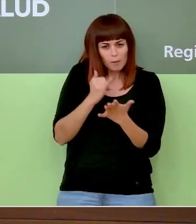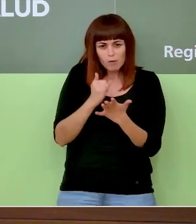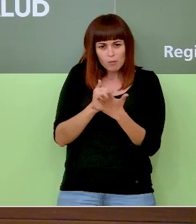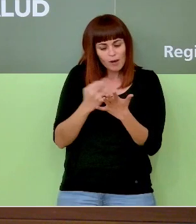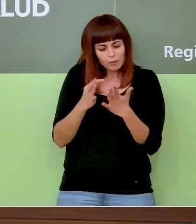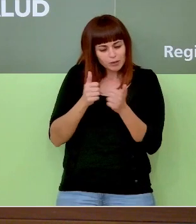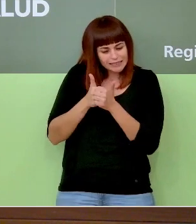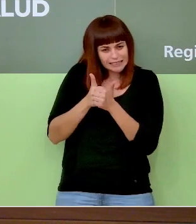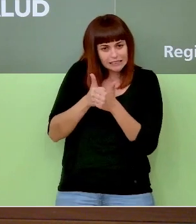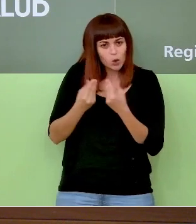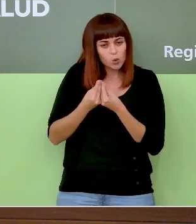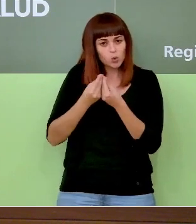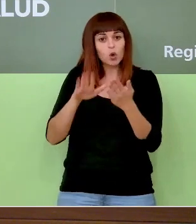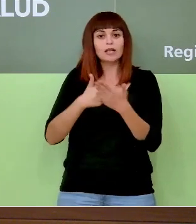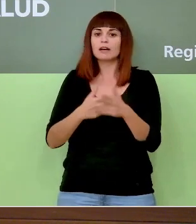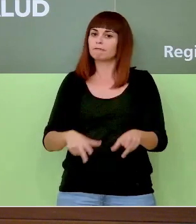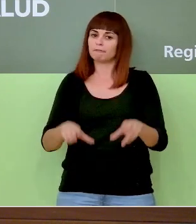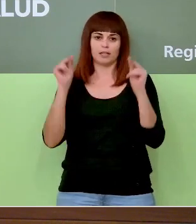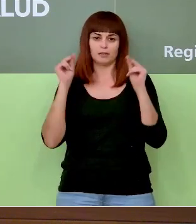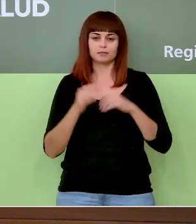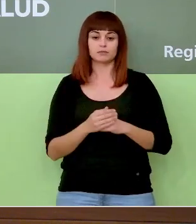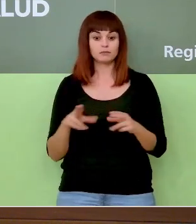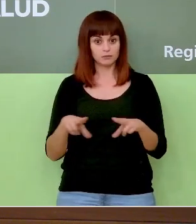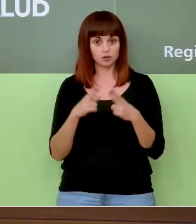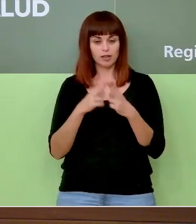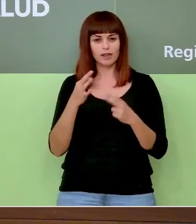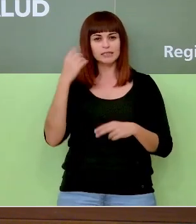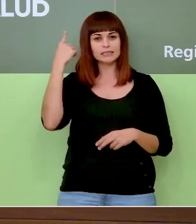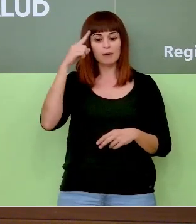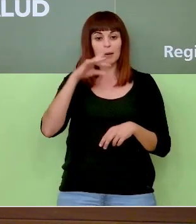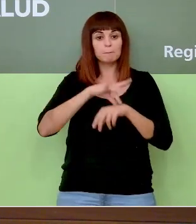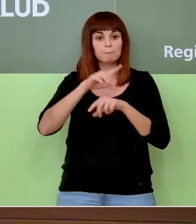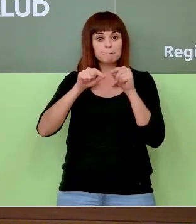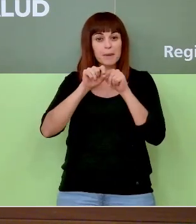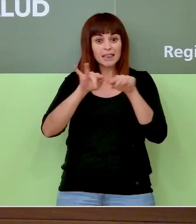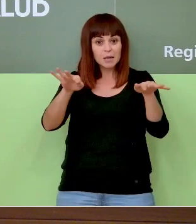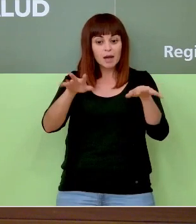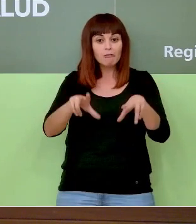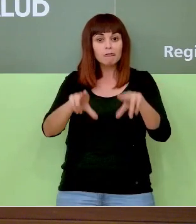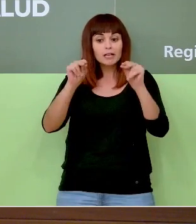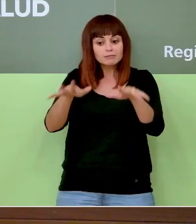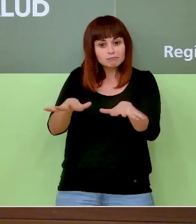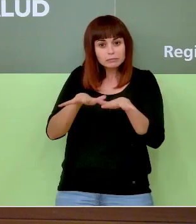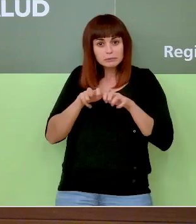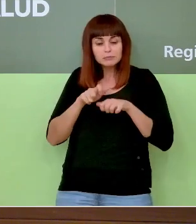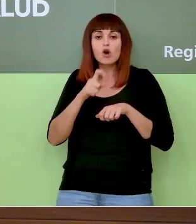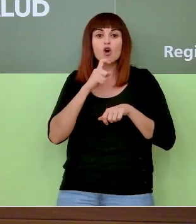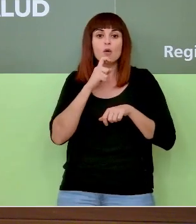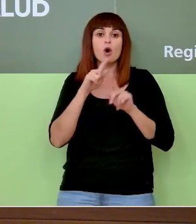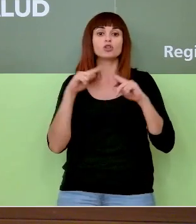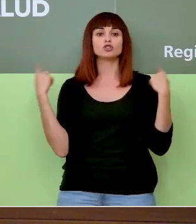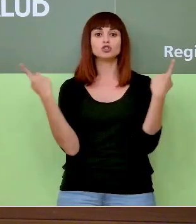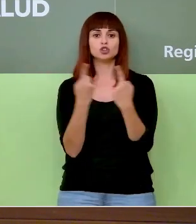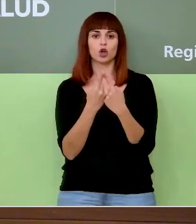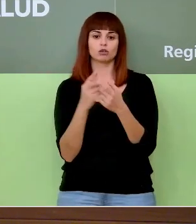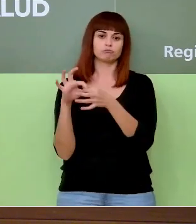que llegar juntos a la meta. La sociedad tiene que ser consciente de que esta pandemia solo la paramos entre todos y por ello volvemos a